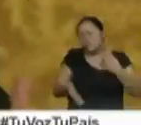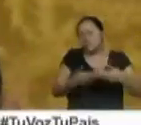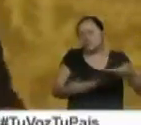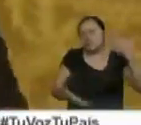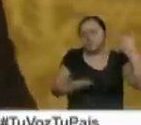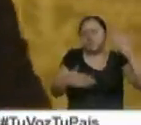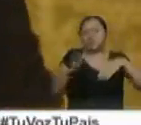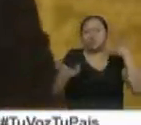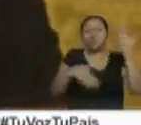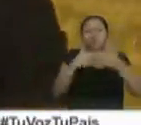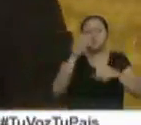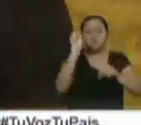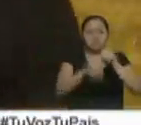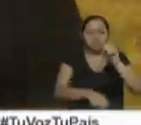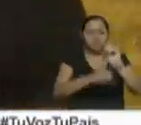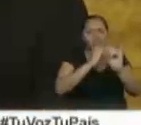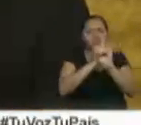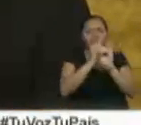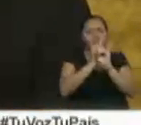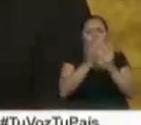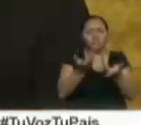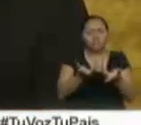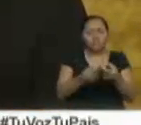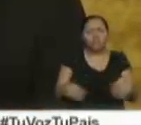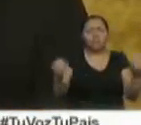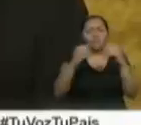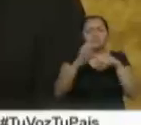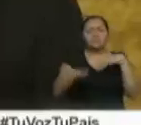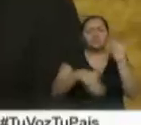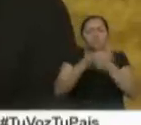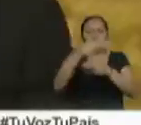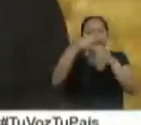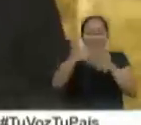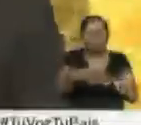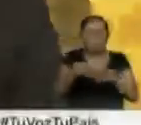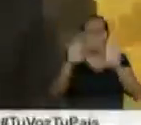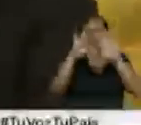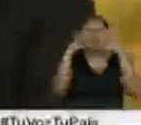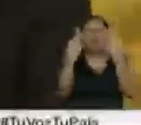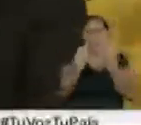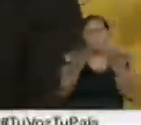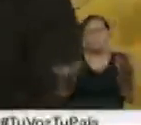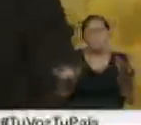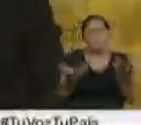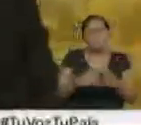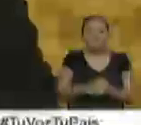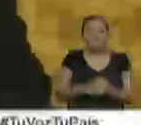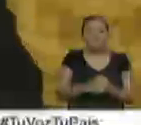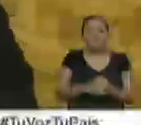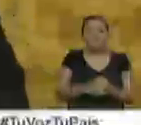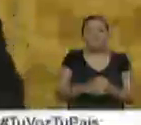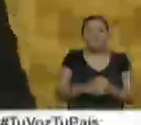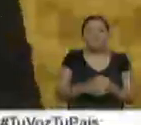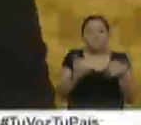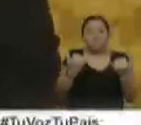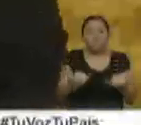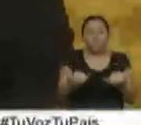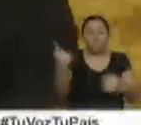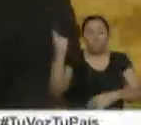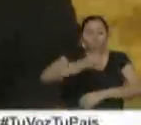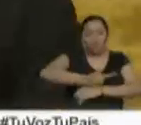destrozan instituciones, honras, nombres, familias. Día estamos